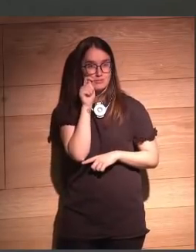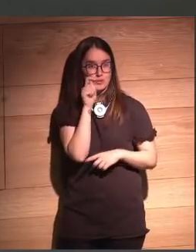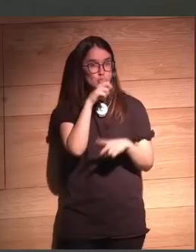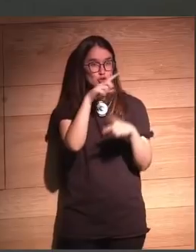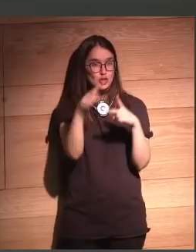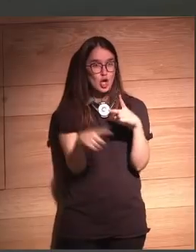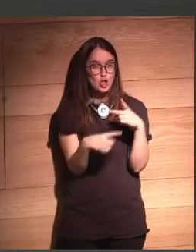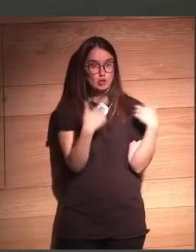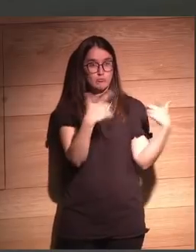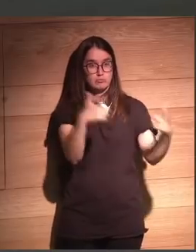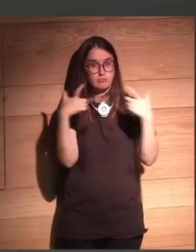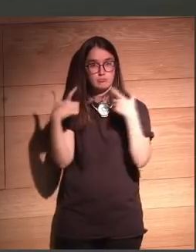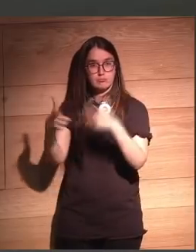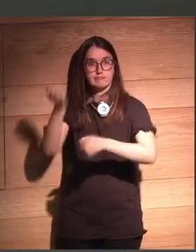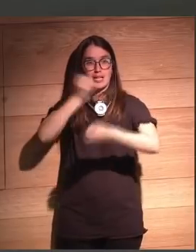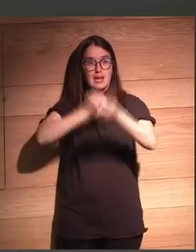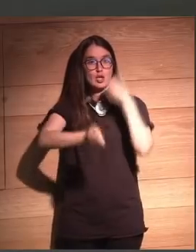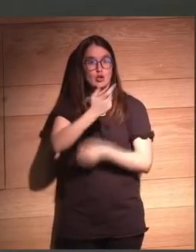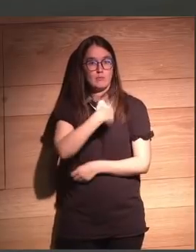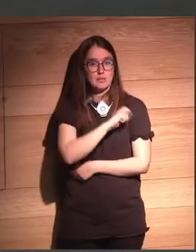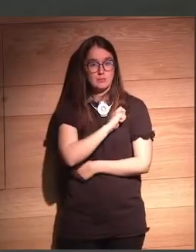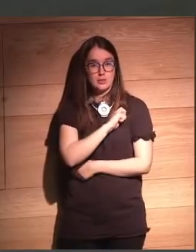grandes elementos de la economía española.